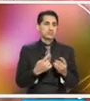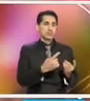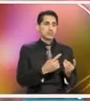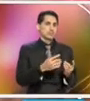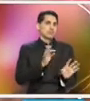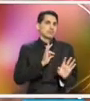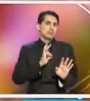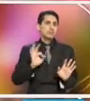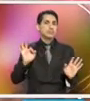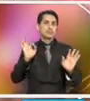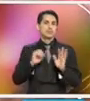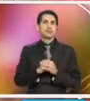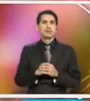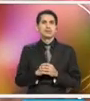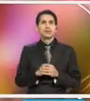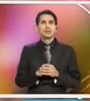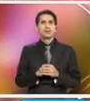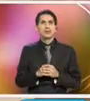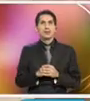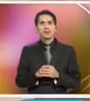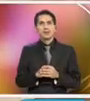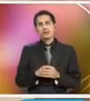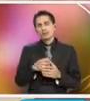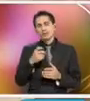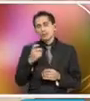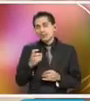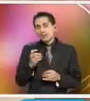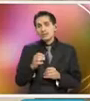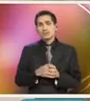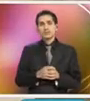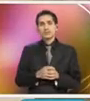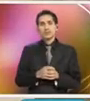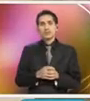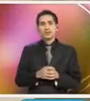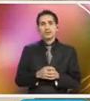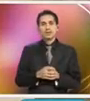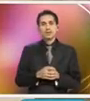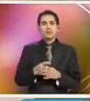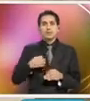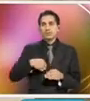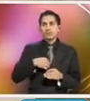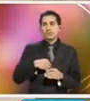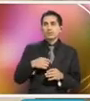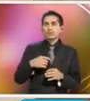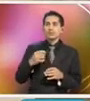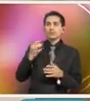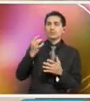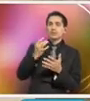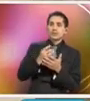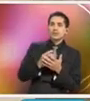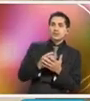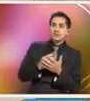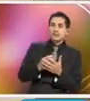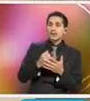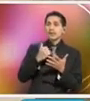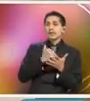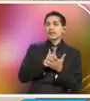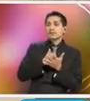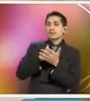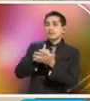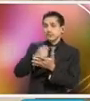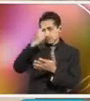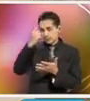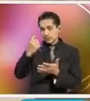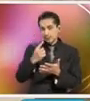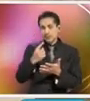niños. Y ¿cómo lo hacen? Sí, por favor. La donación sí. de sangre. Sí. Tenemos un vínculo con los bancos de sangre de la Ciudad